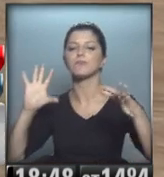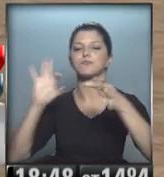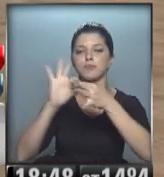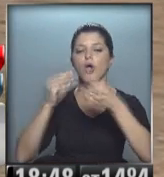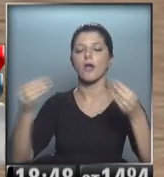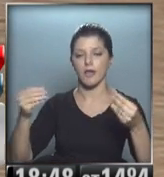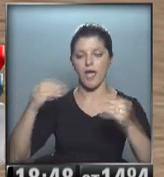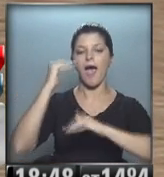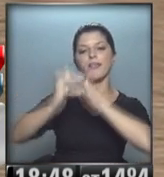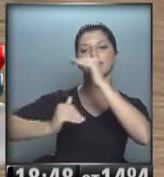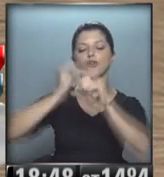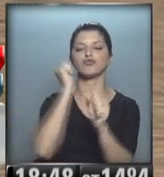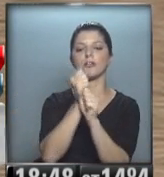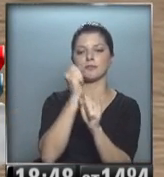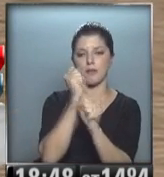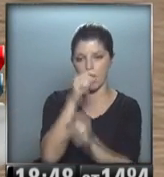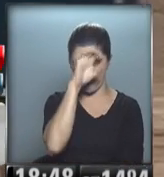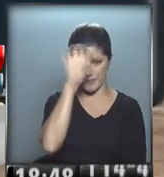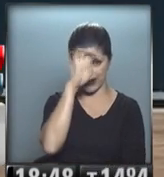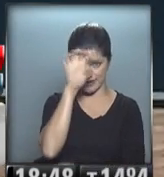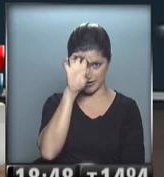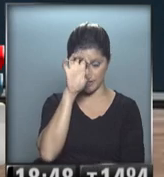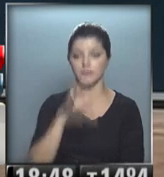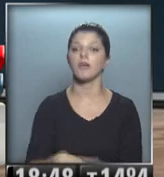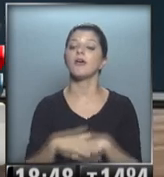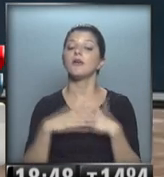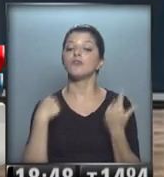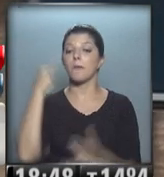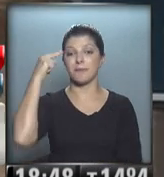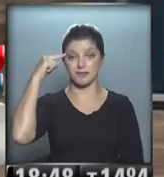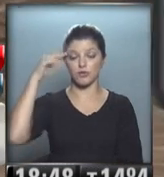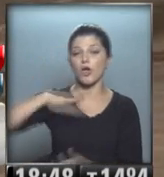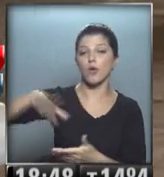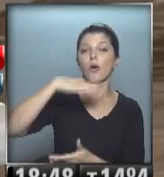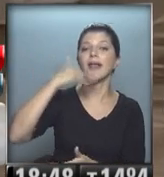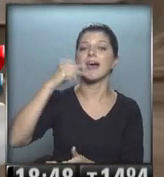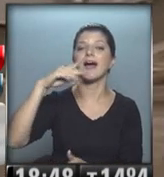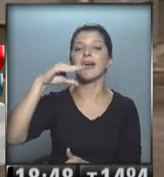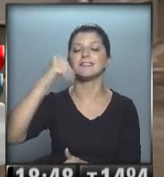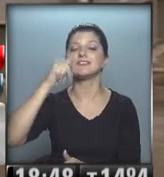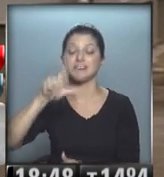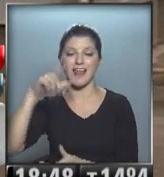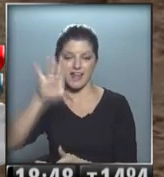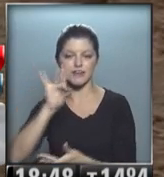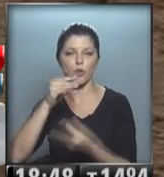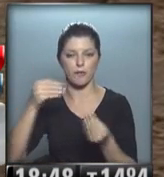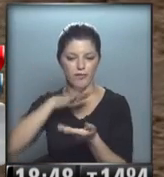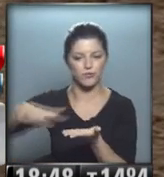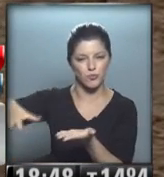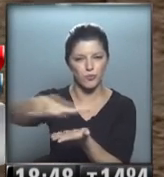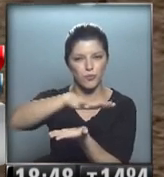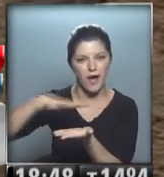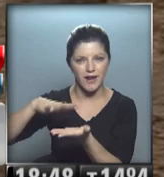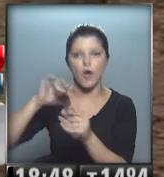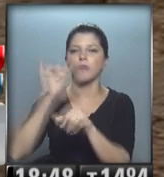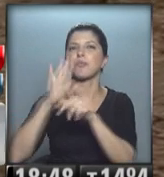el desarrollo de la actividad productiva minera. Y creo que eligieron Hachal porque Hachal es el baricentro un poco de